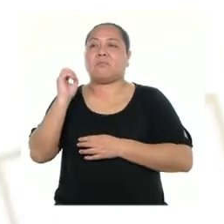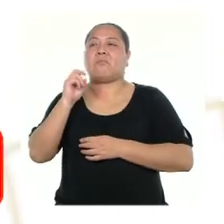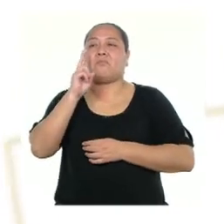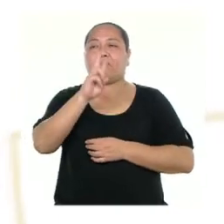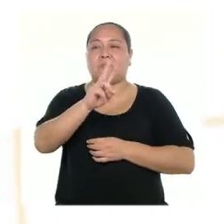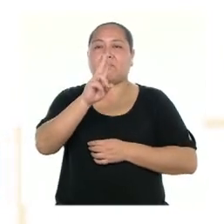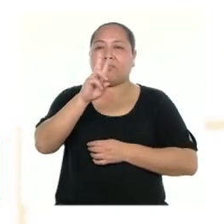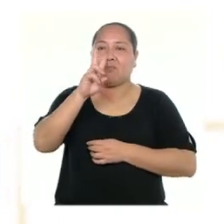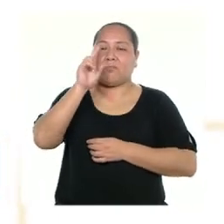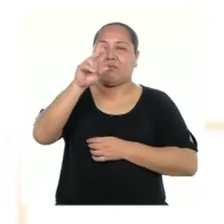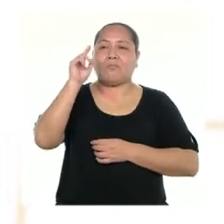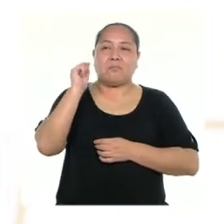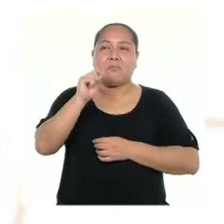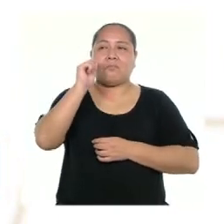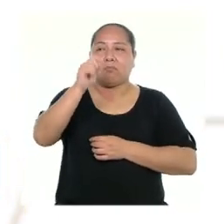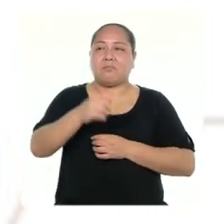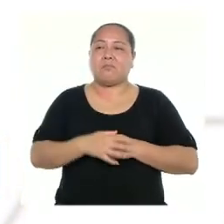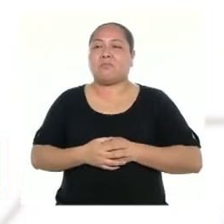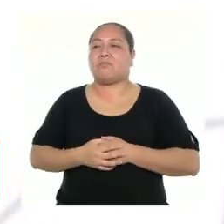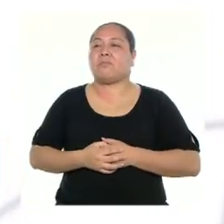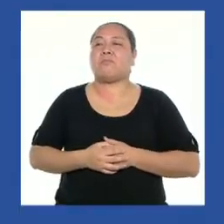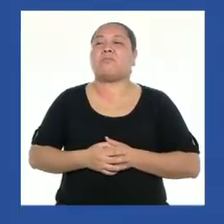dos puntos.